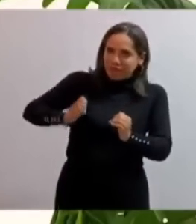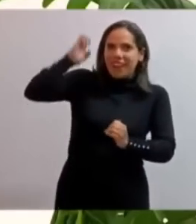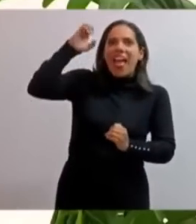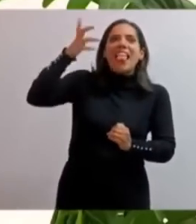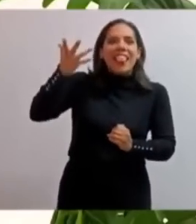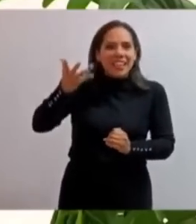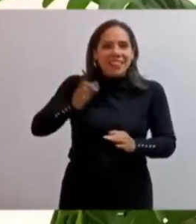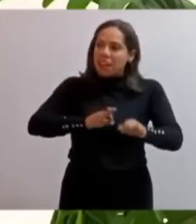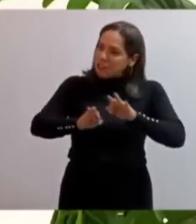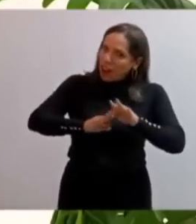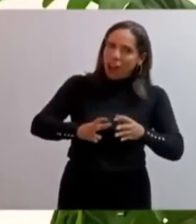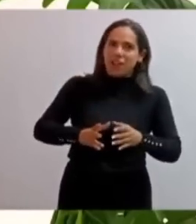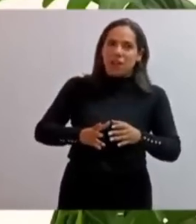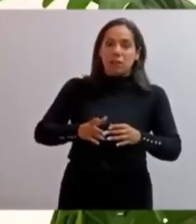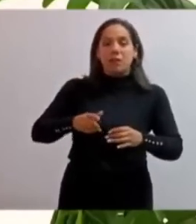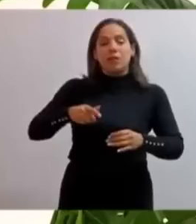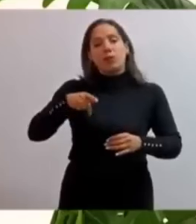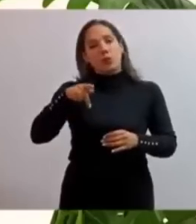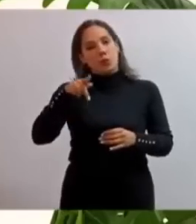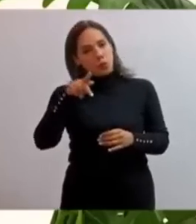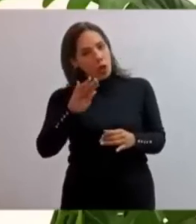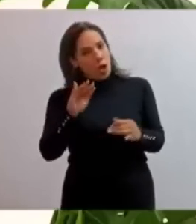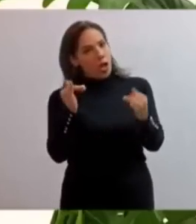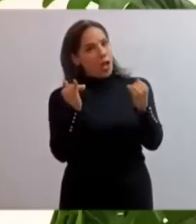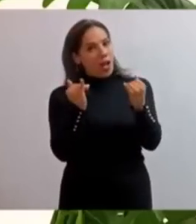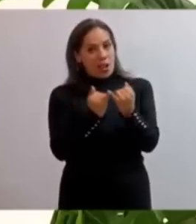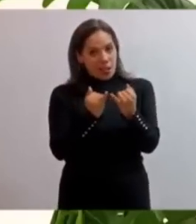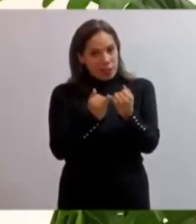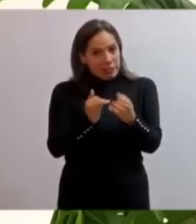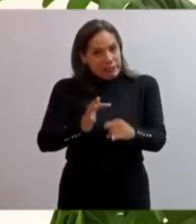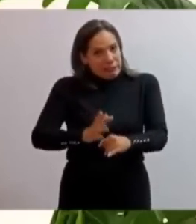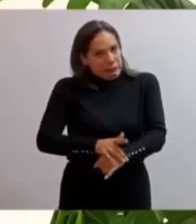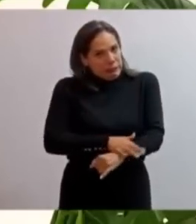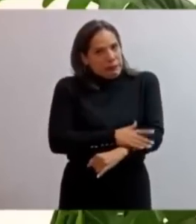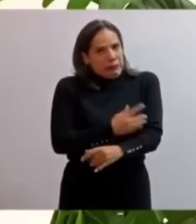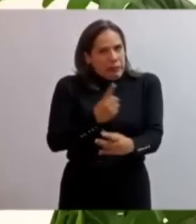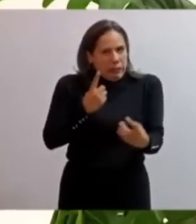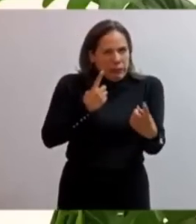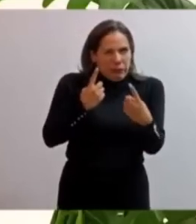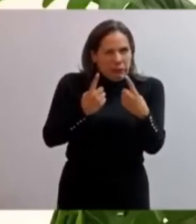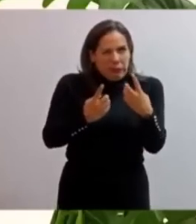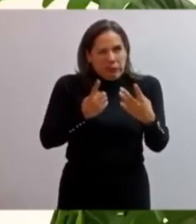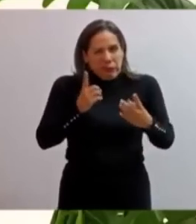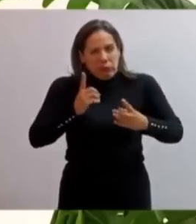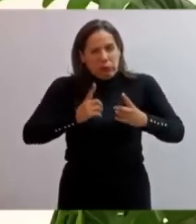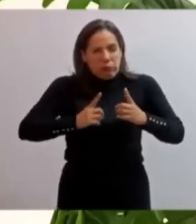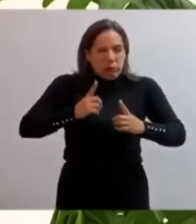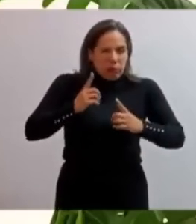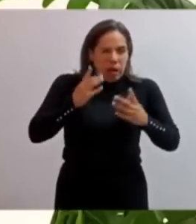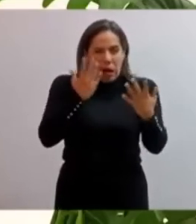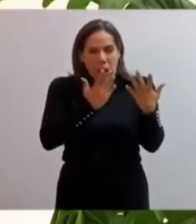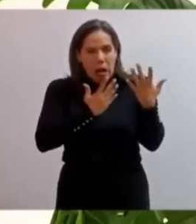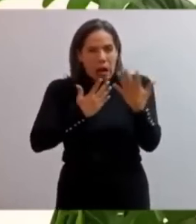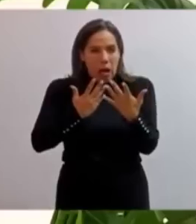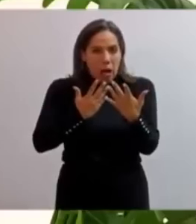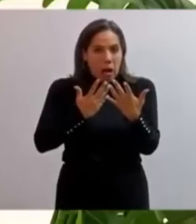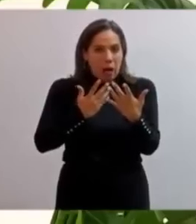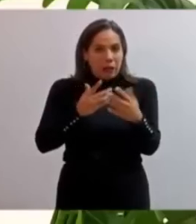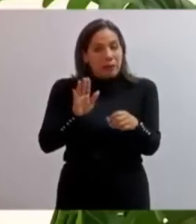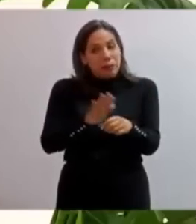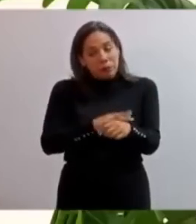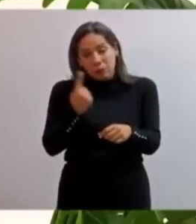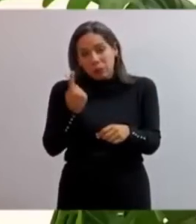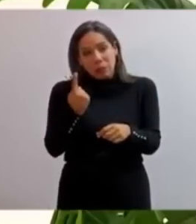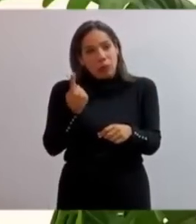desarrollando en el trabajo, pero también tenemos emociones en conflicto porque vemos que no siempre